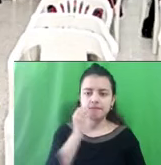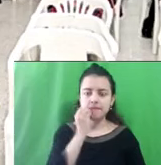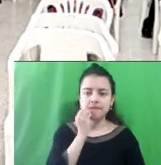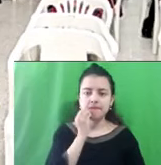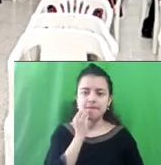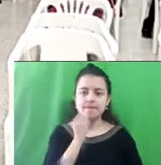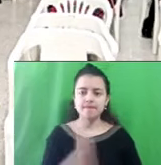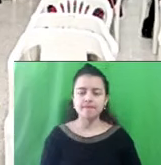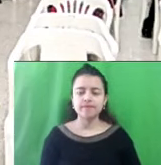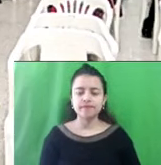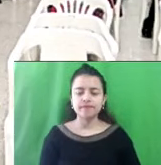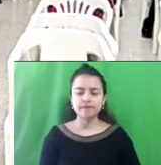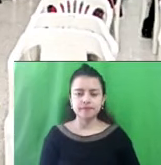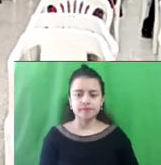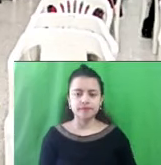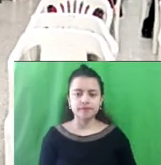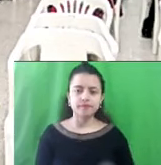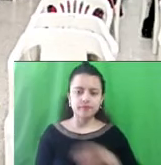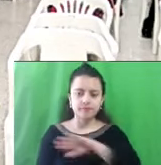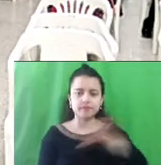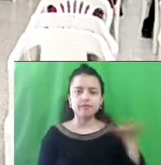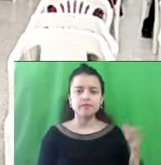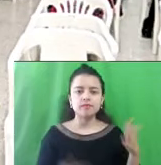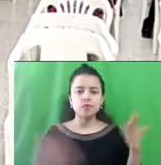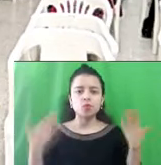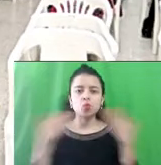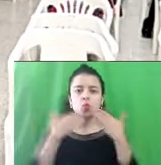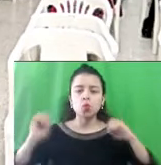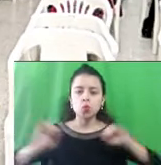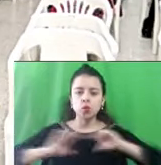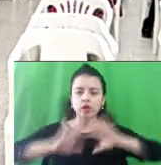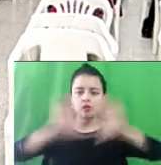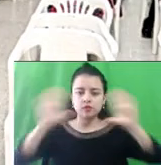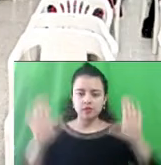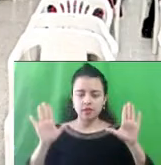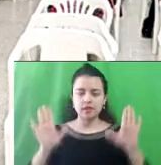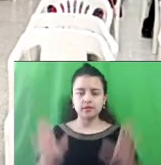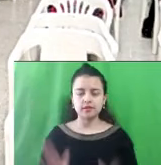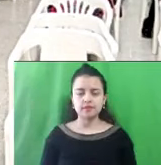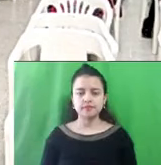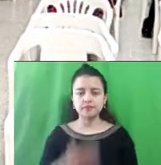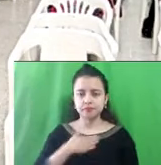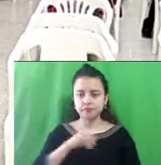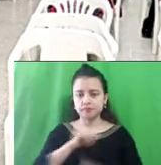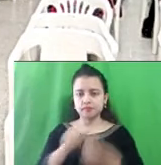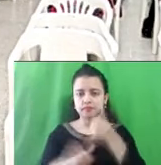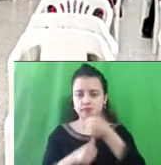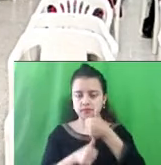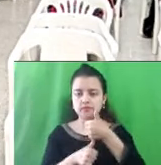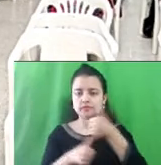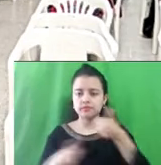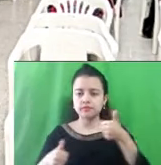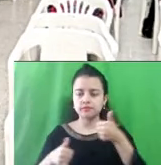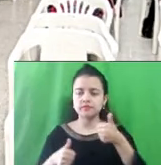Muy buenos días, mi nombre es Rafael Humberto Barragán Rosso, soy el subgerente de mercado y ventas de la empresa de acueducto de Facatativá.